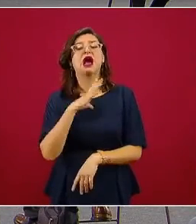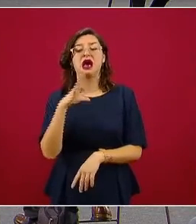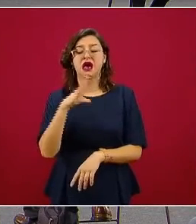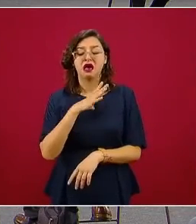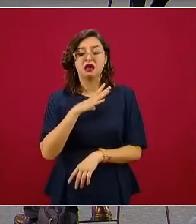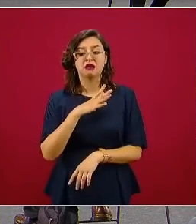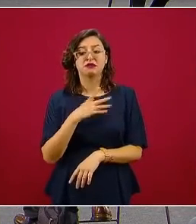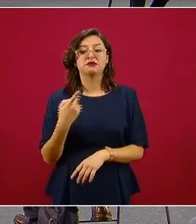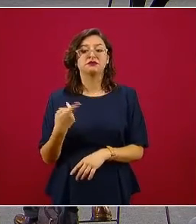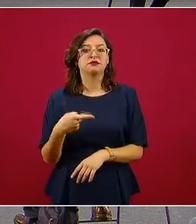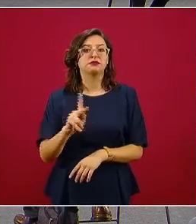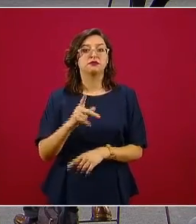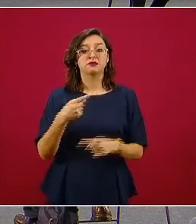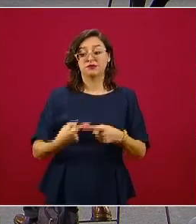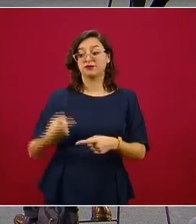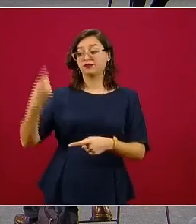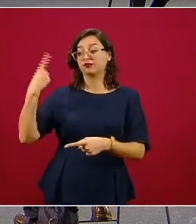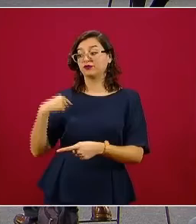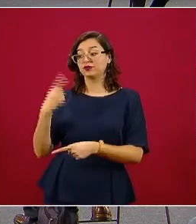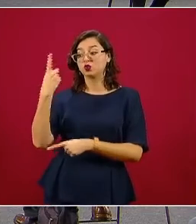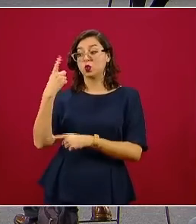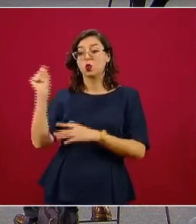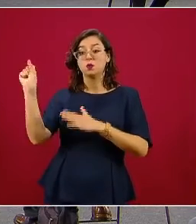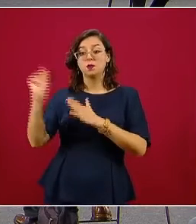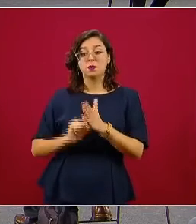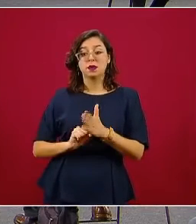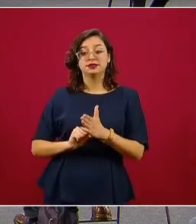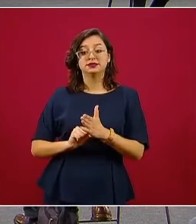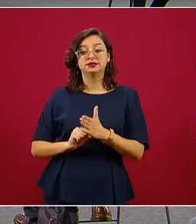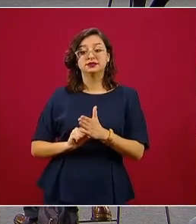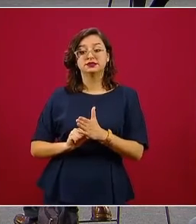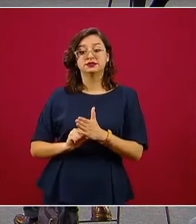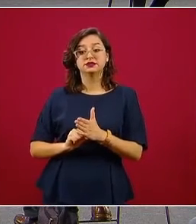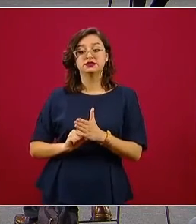pero teníamos hace un mes